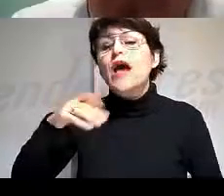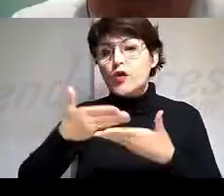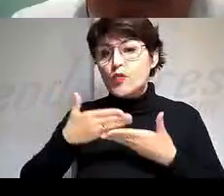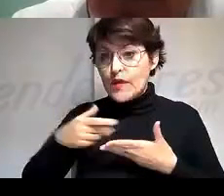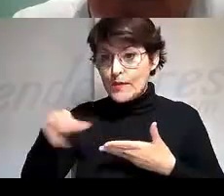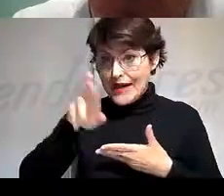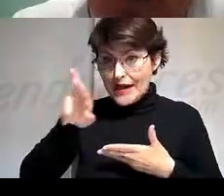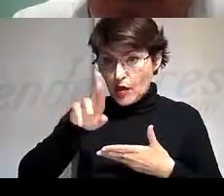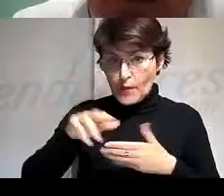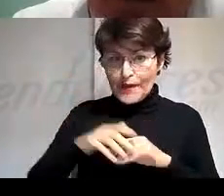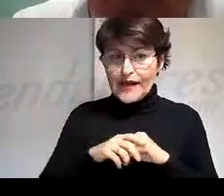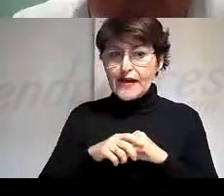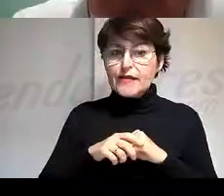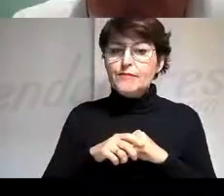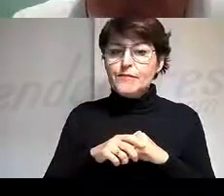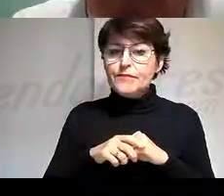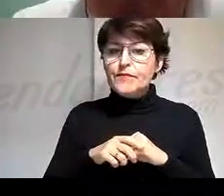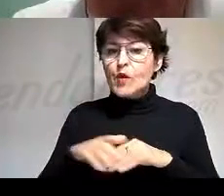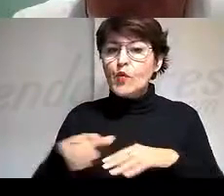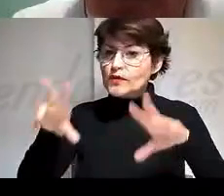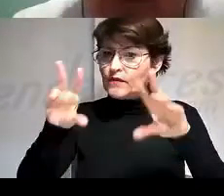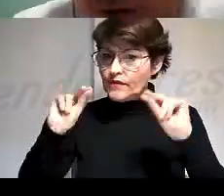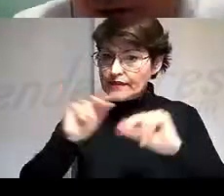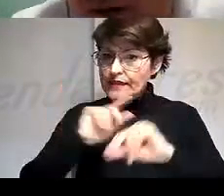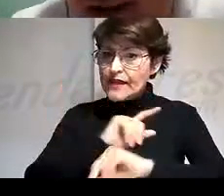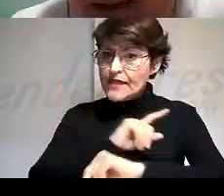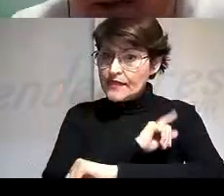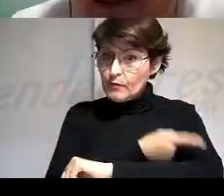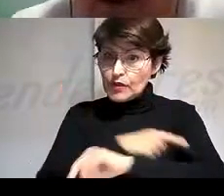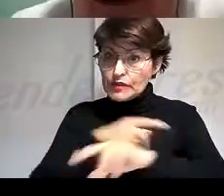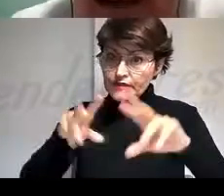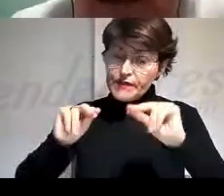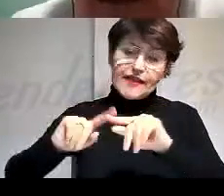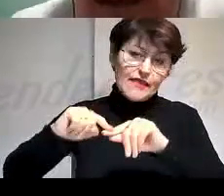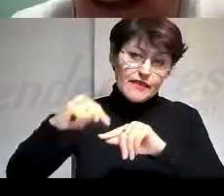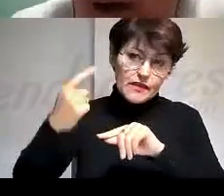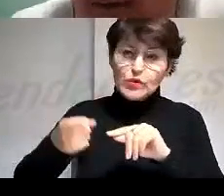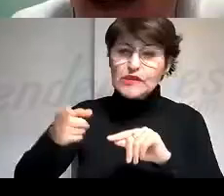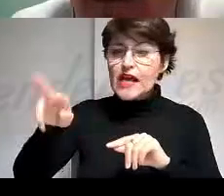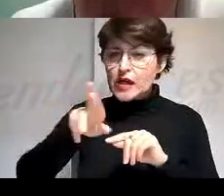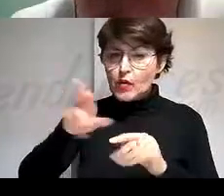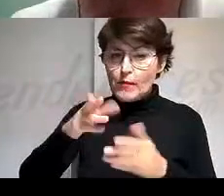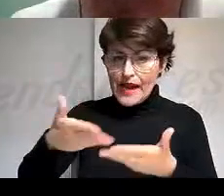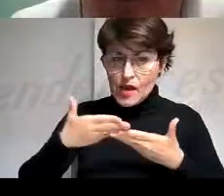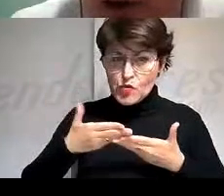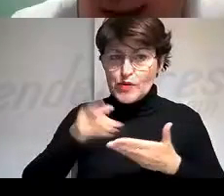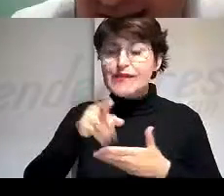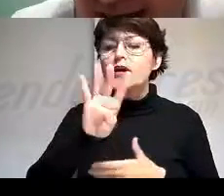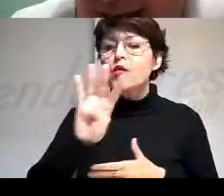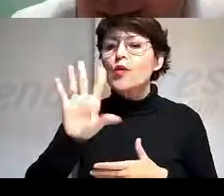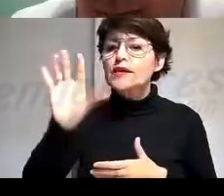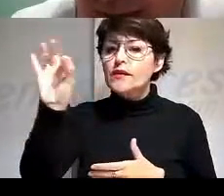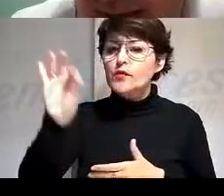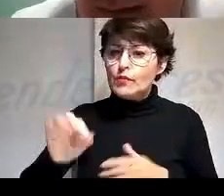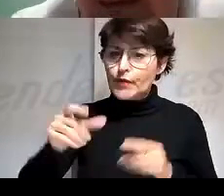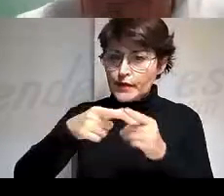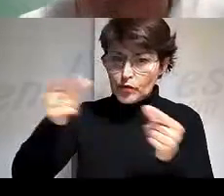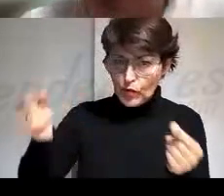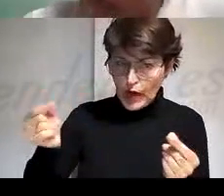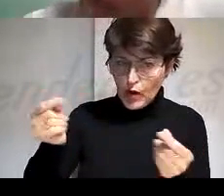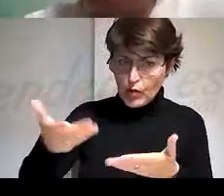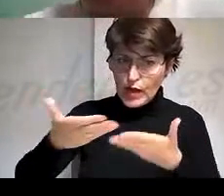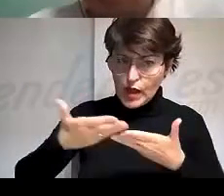podemos aplicar en la recuperación del ejercicio. La termoloción tiene un 45% de gel de aloe vera, que nos va,